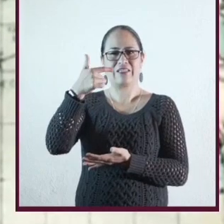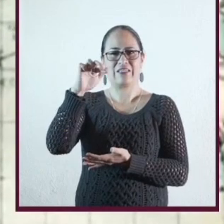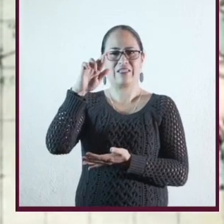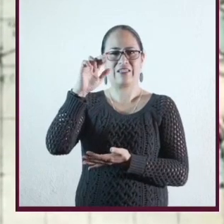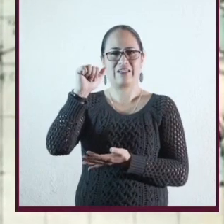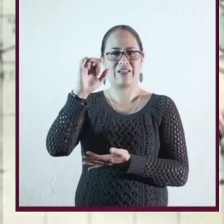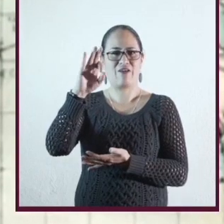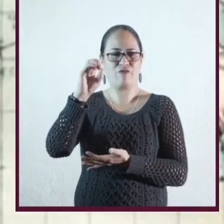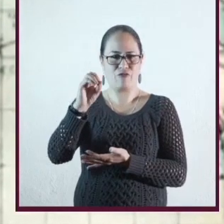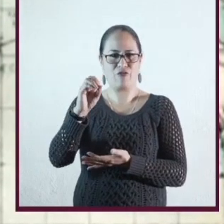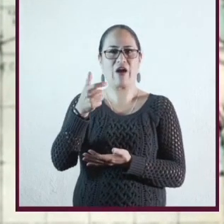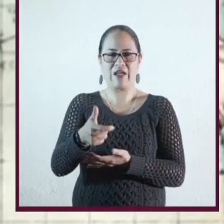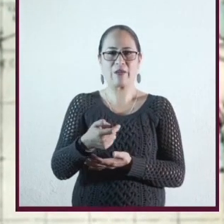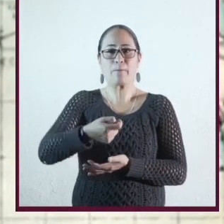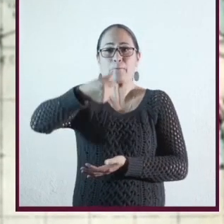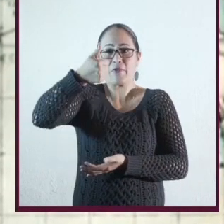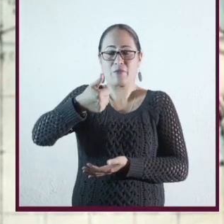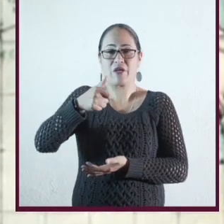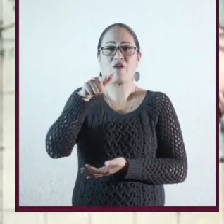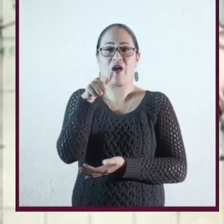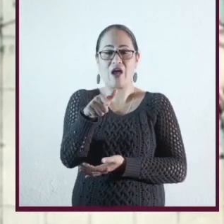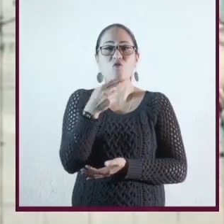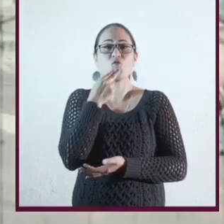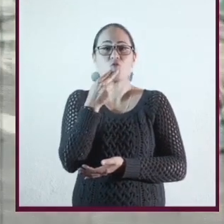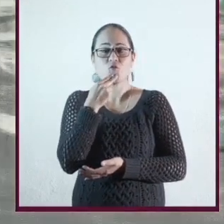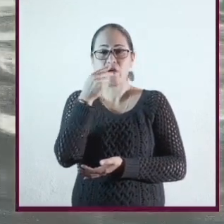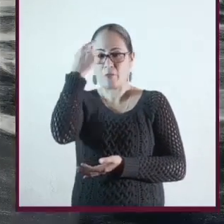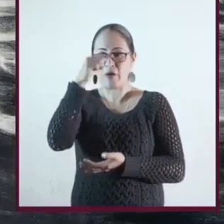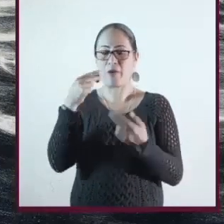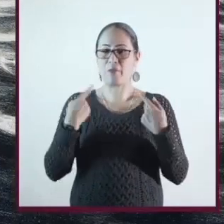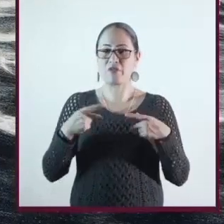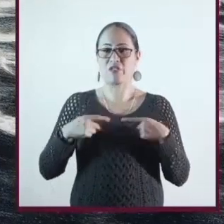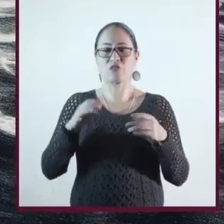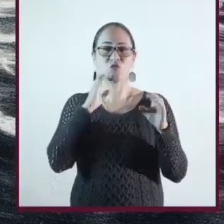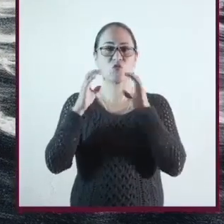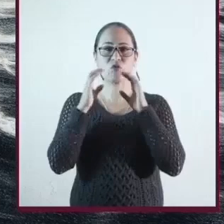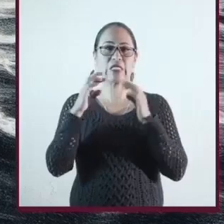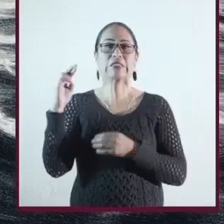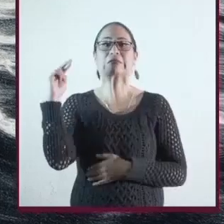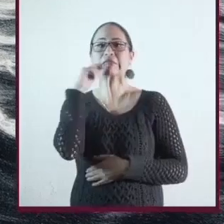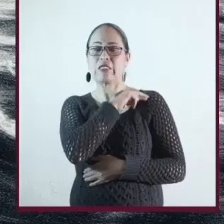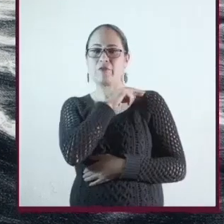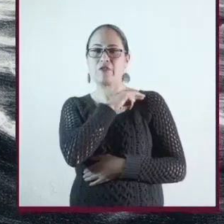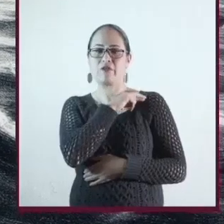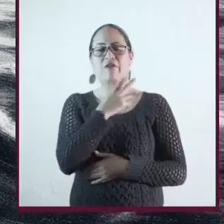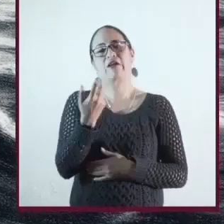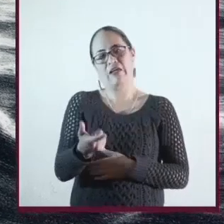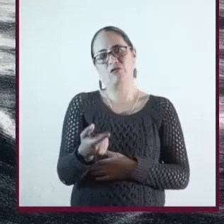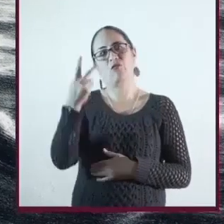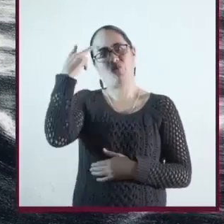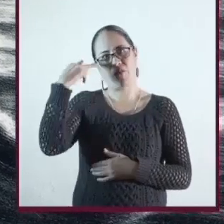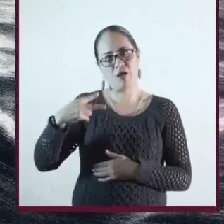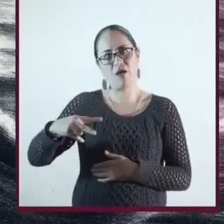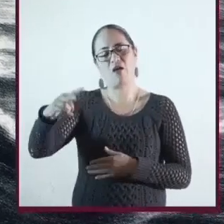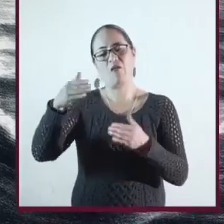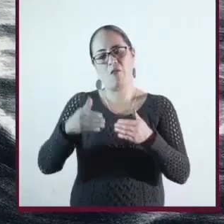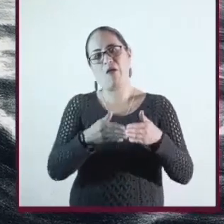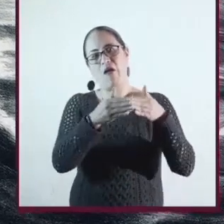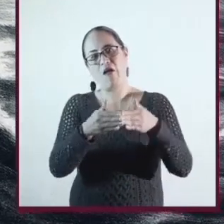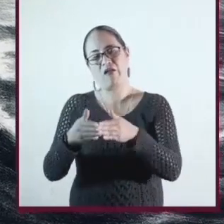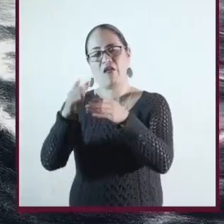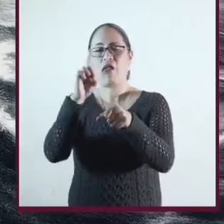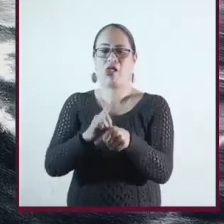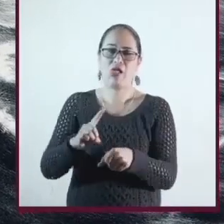desde largas distancias en forma rápida. Bueno, era rápida comparada con los viajes en barco que duraban días y